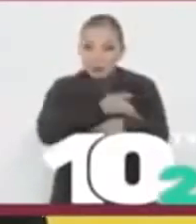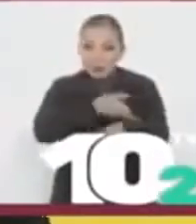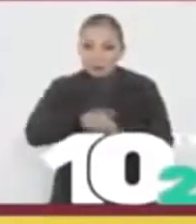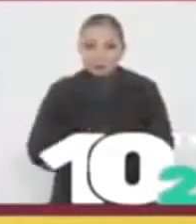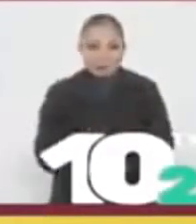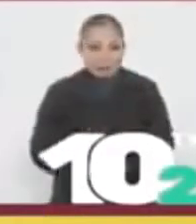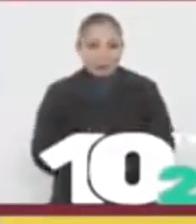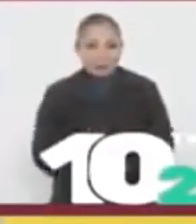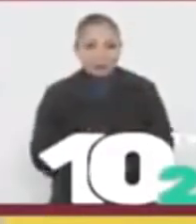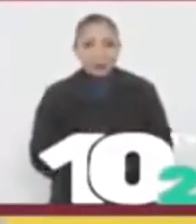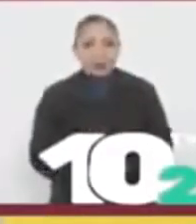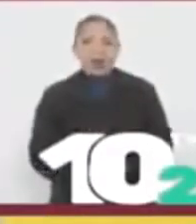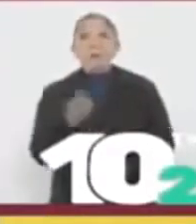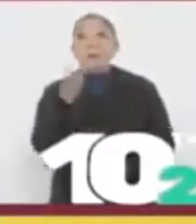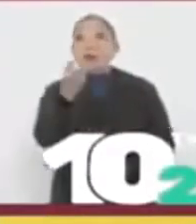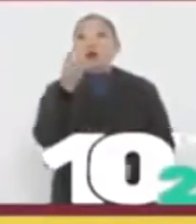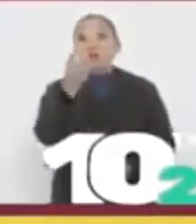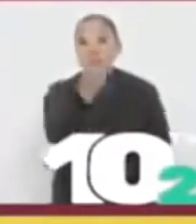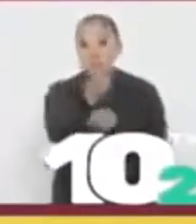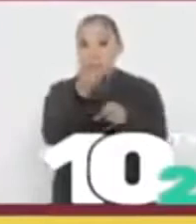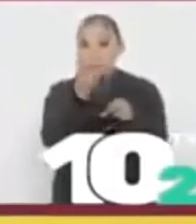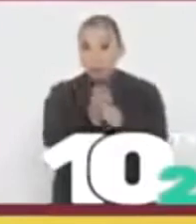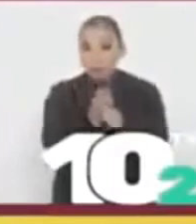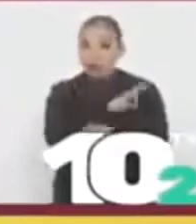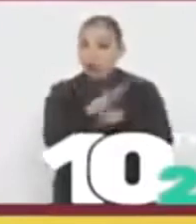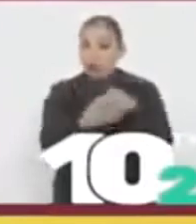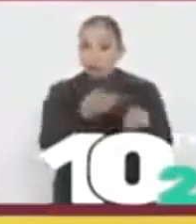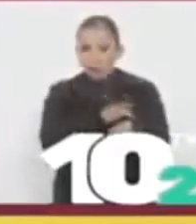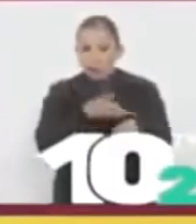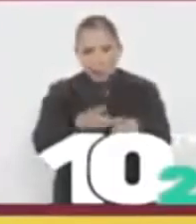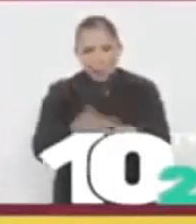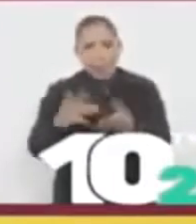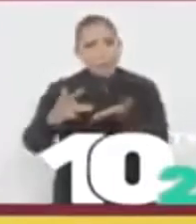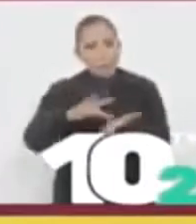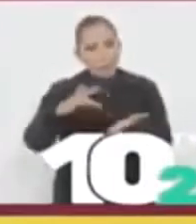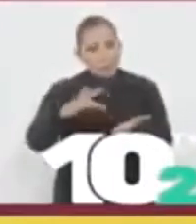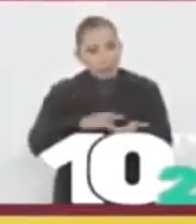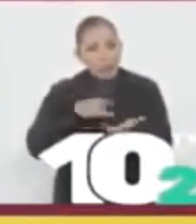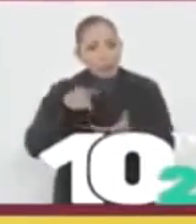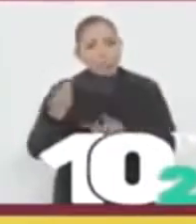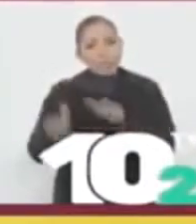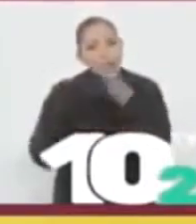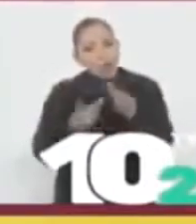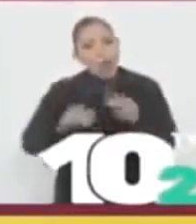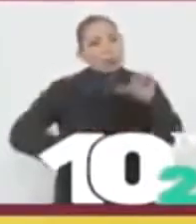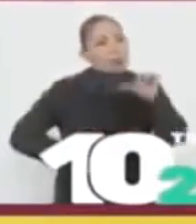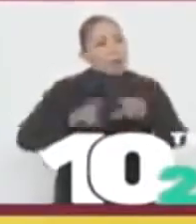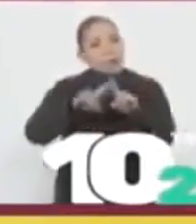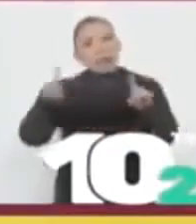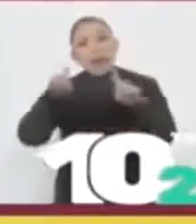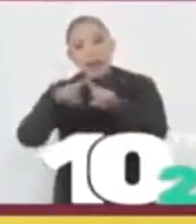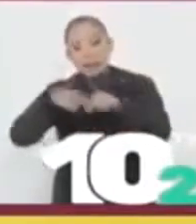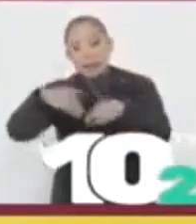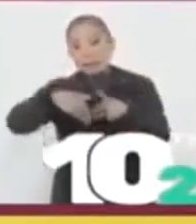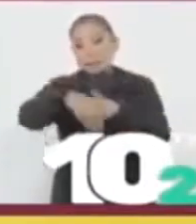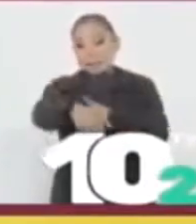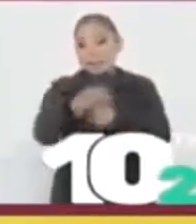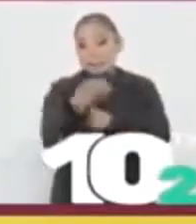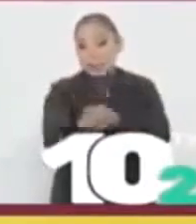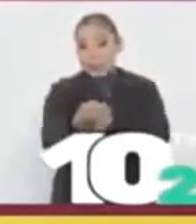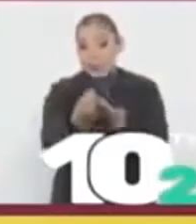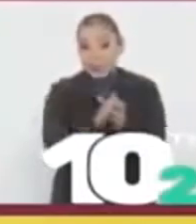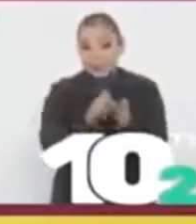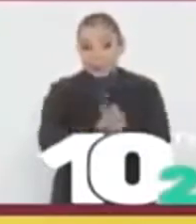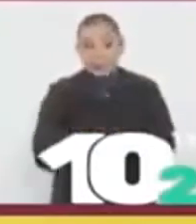rodean. Y por eso invitamos a las familias a que nos apoyen en las preguntas y actividades que haremos durante